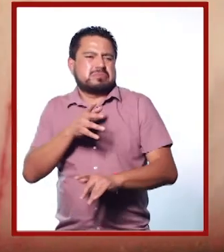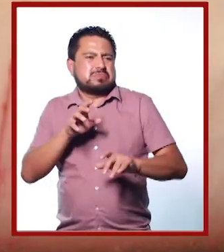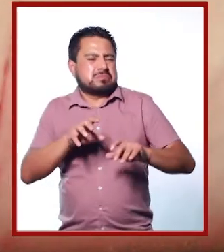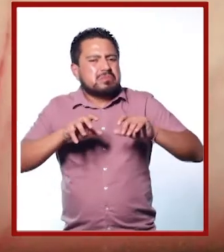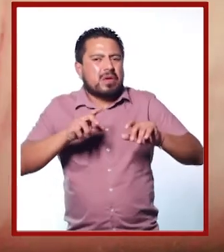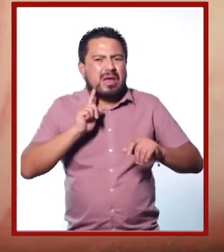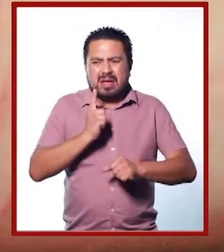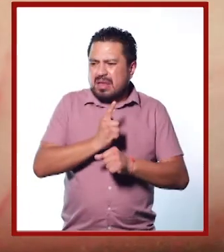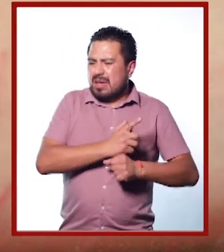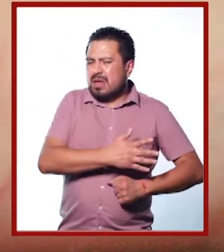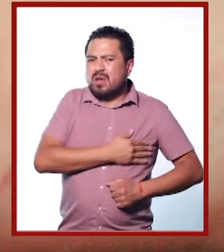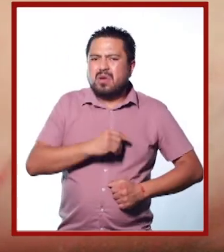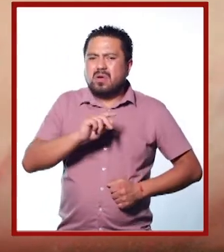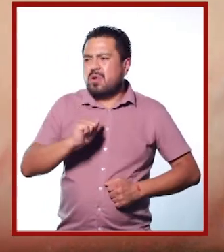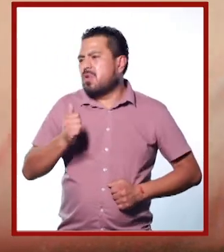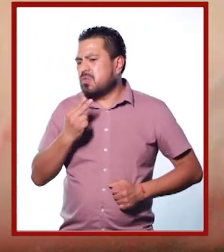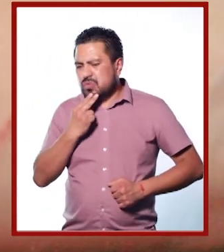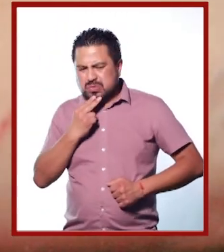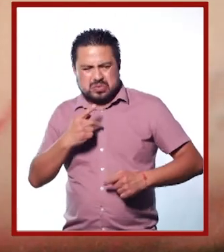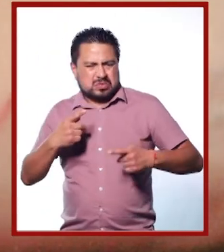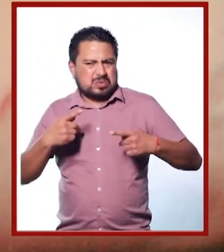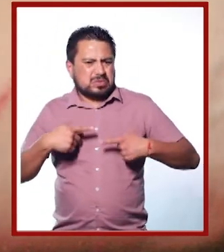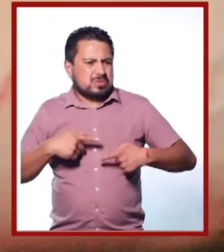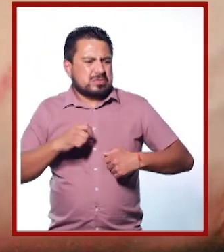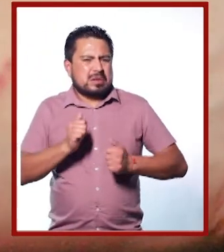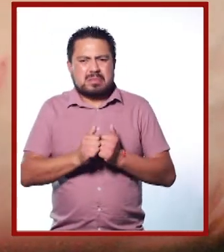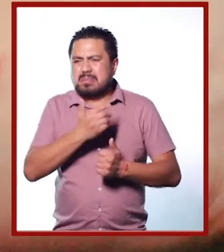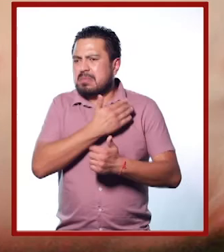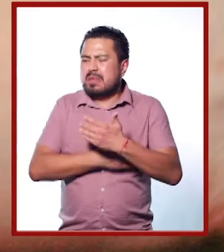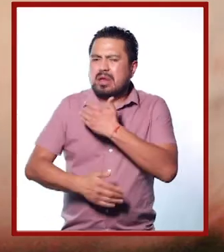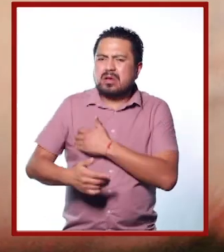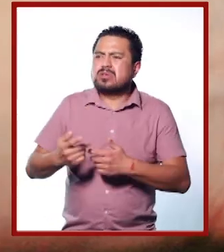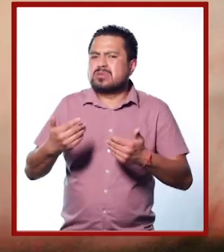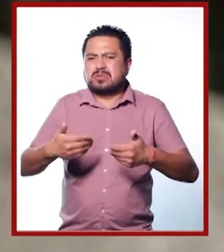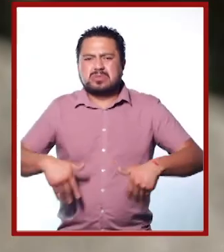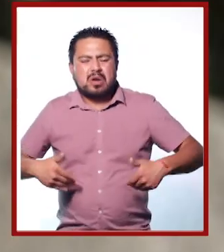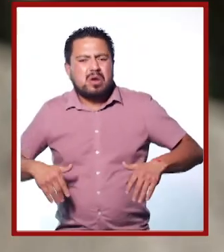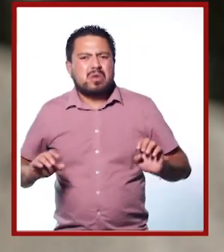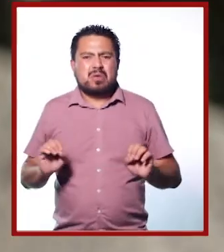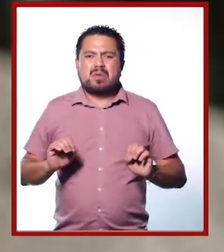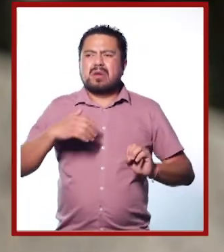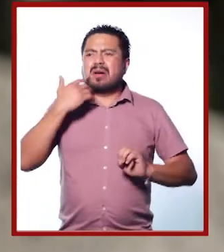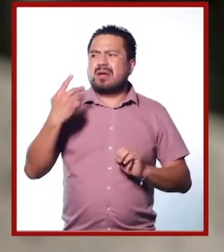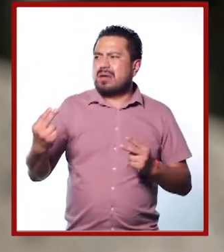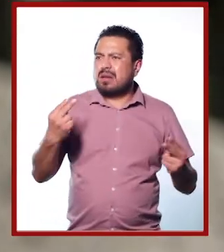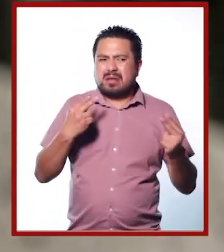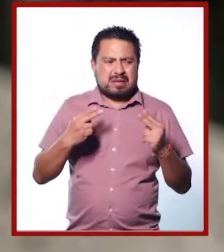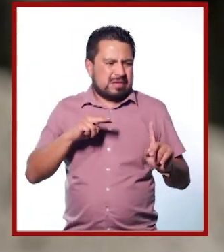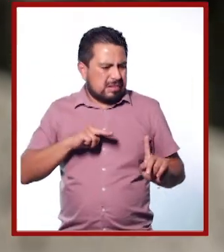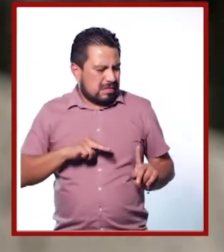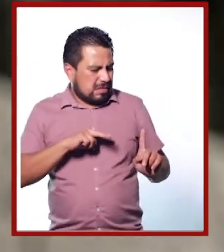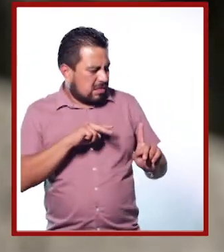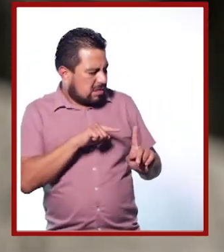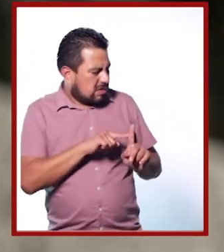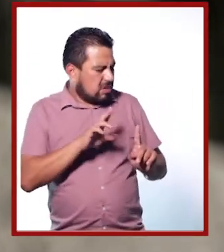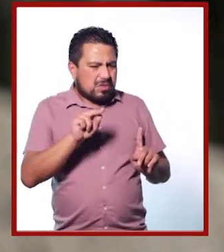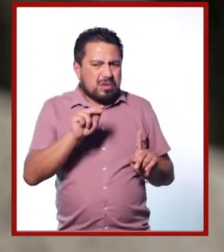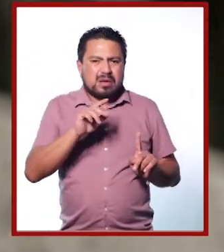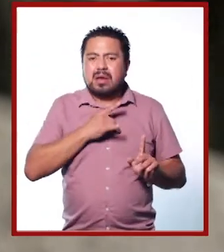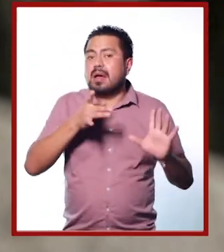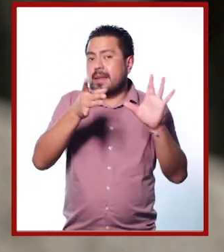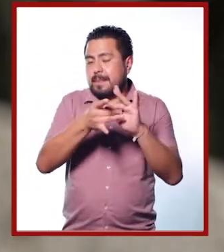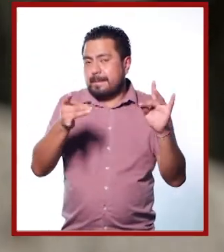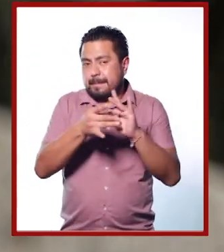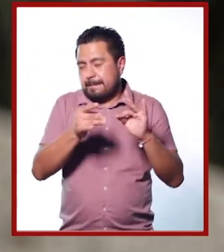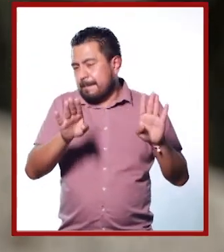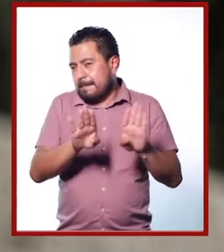si tú empiezas a ver que tu hijo ya no quiere usar otro tipo de ropa, ya no se quiere poner mangas cortas o shorts, o ya no quiere que lo veas, ¿no? Y